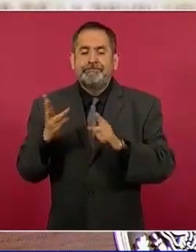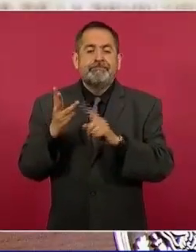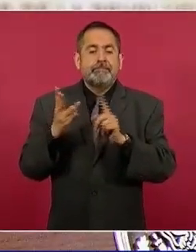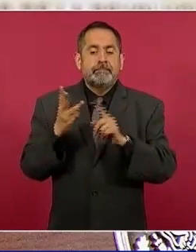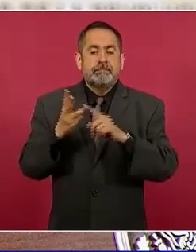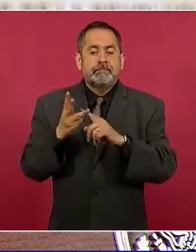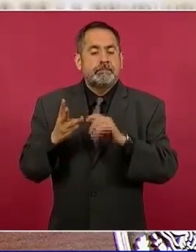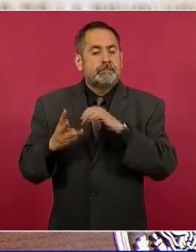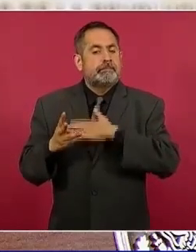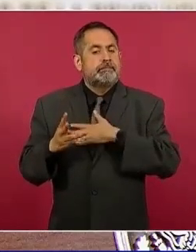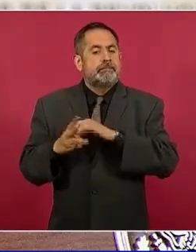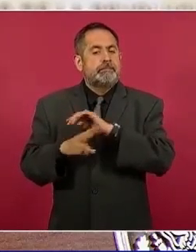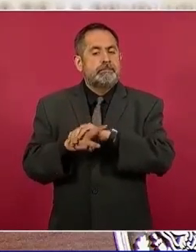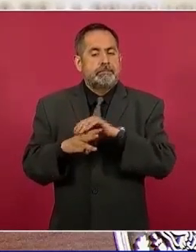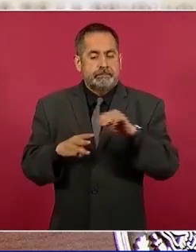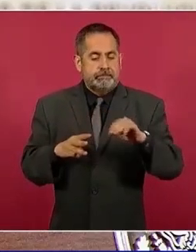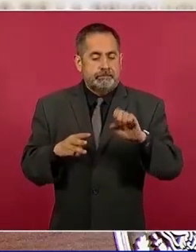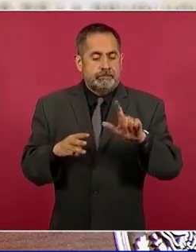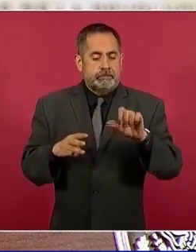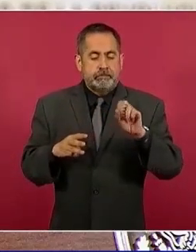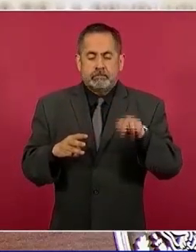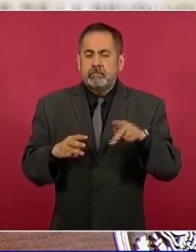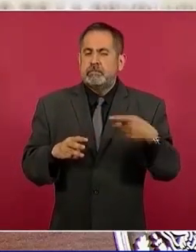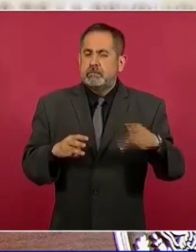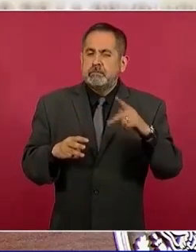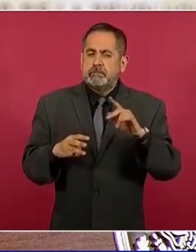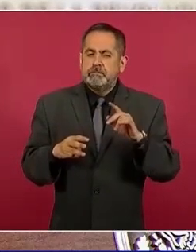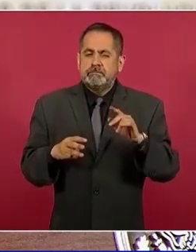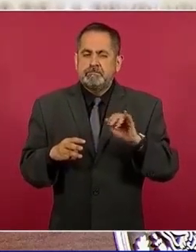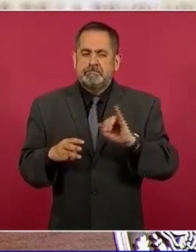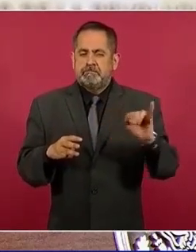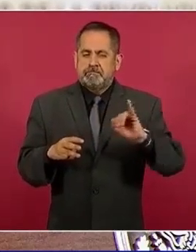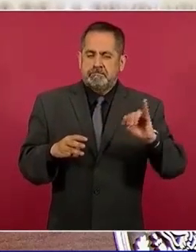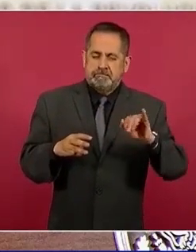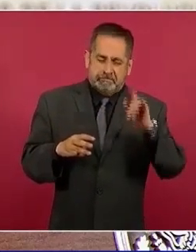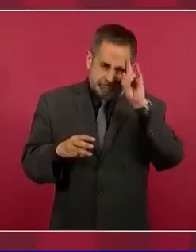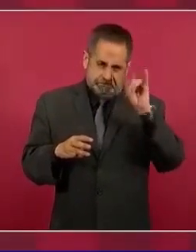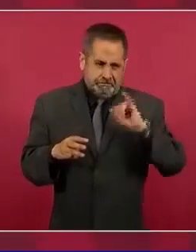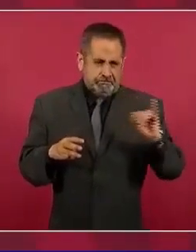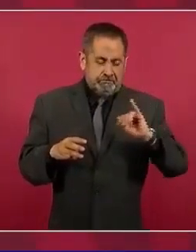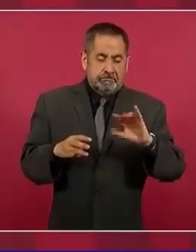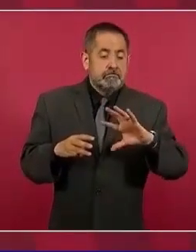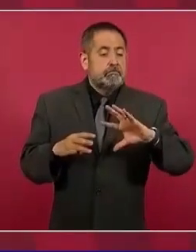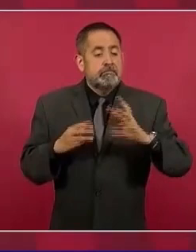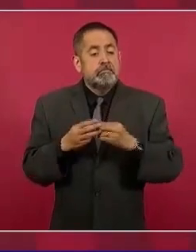amigo Melechón, que es izquierda, con 21.